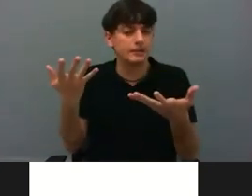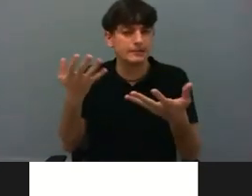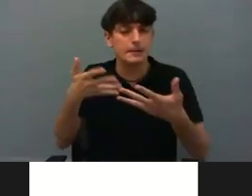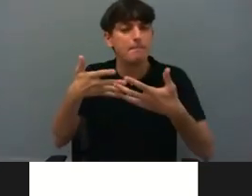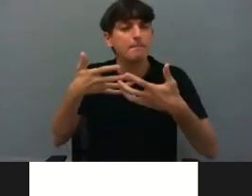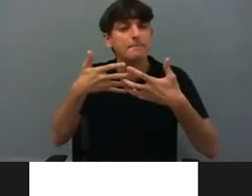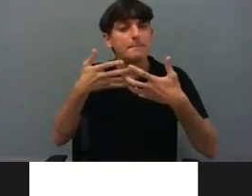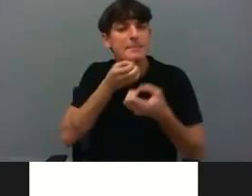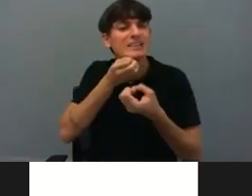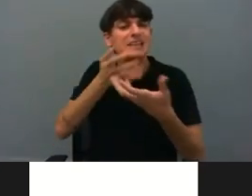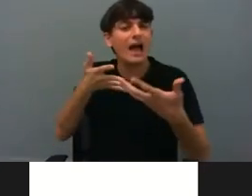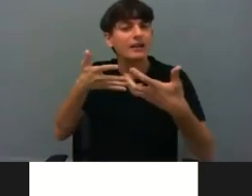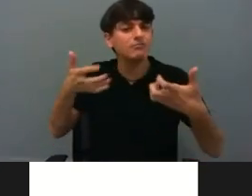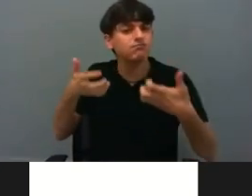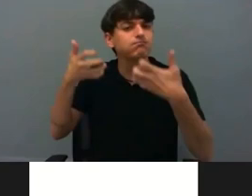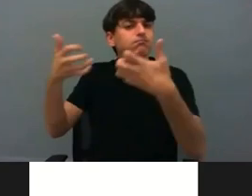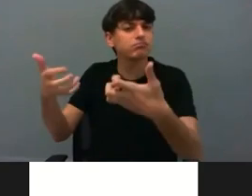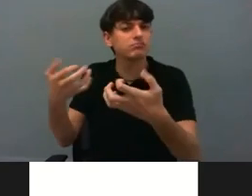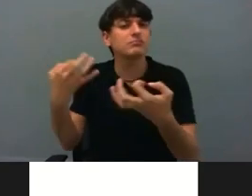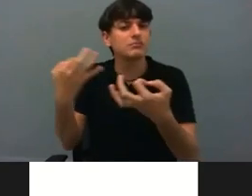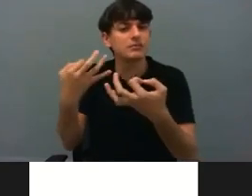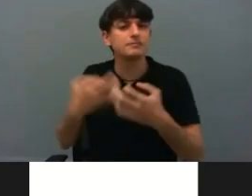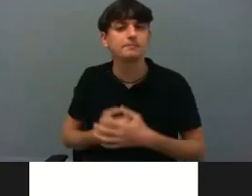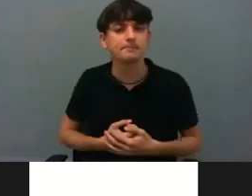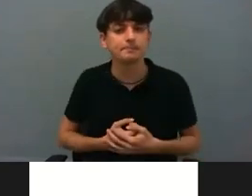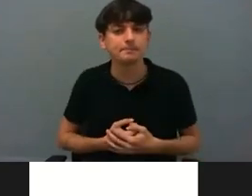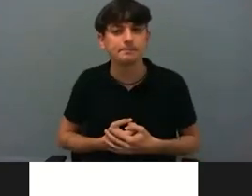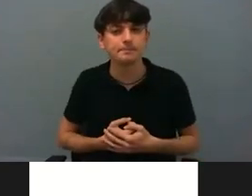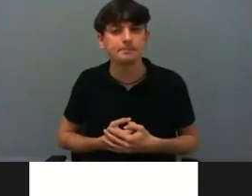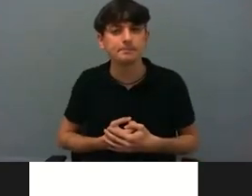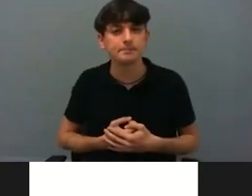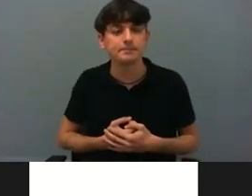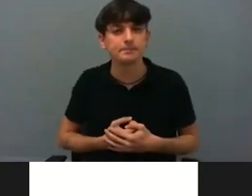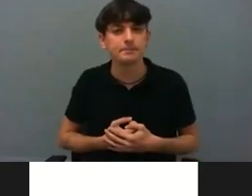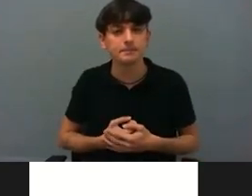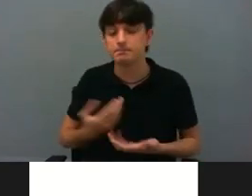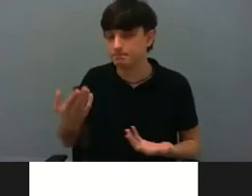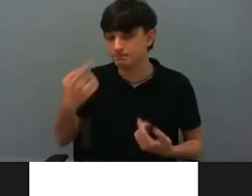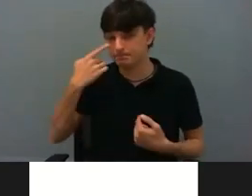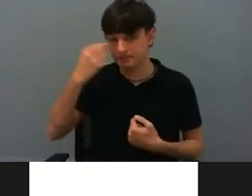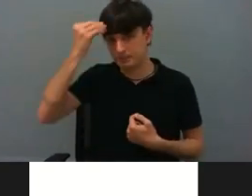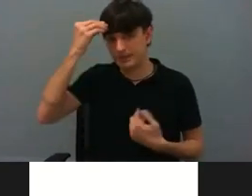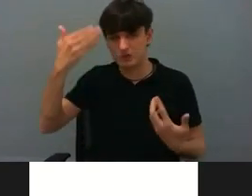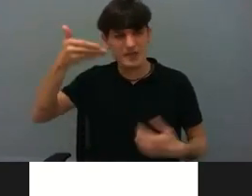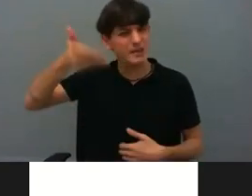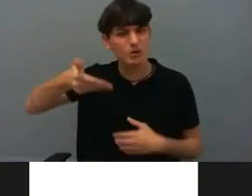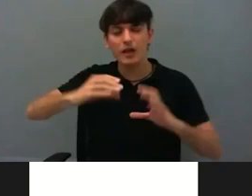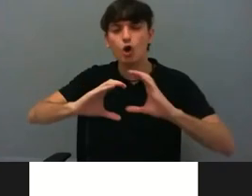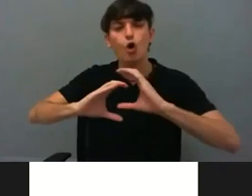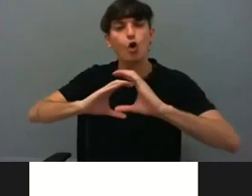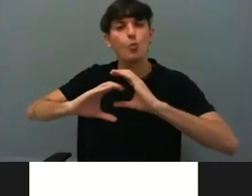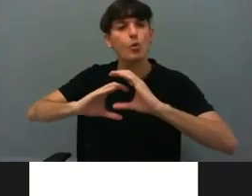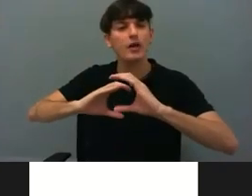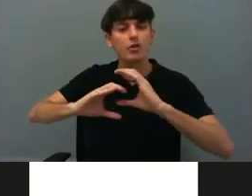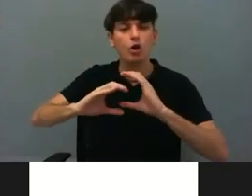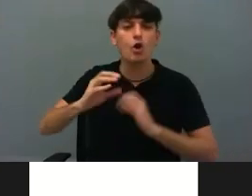adelante esa tarea? Pues mira, yo creo que es fundamental la comunicación entre las